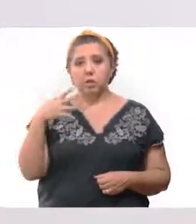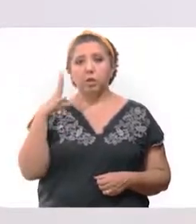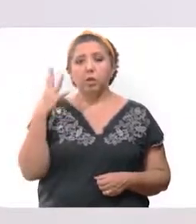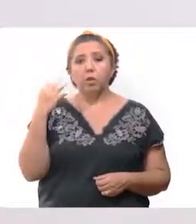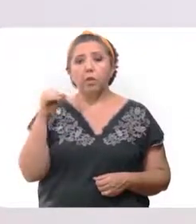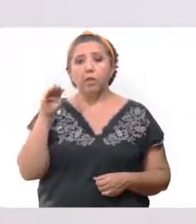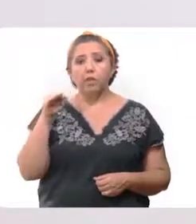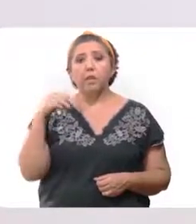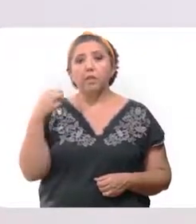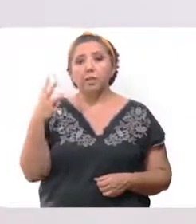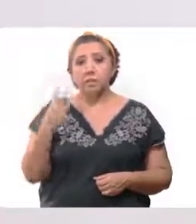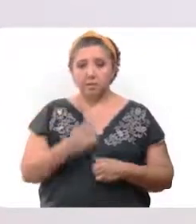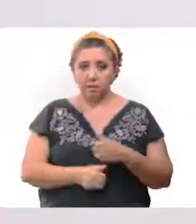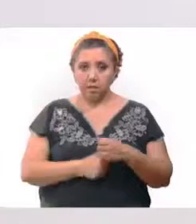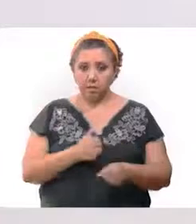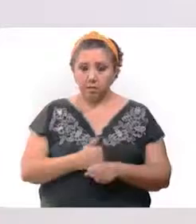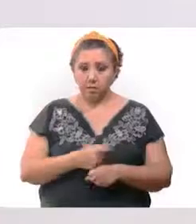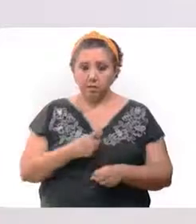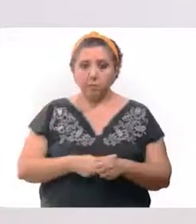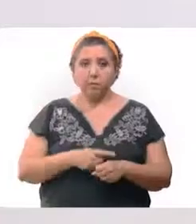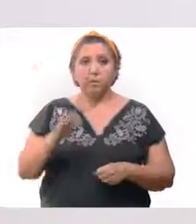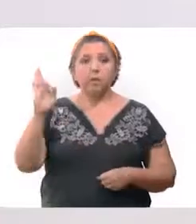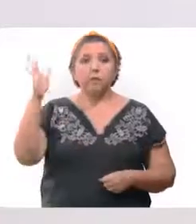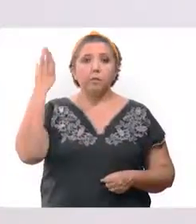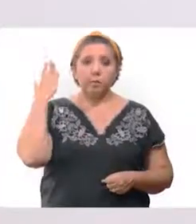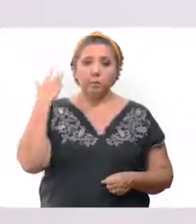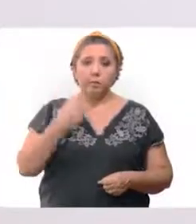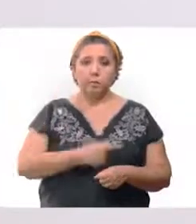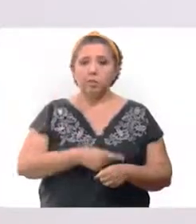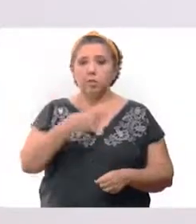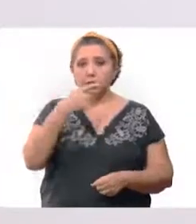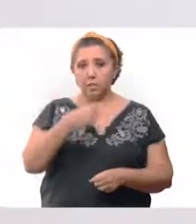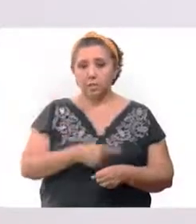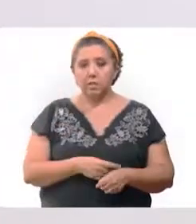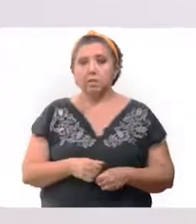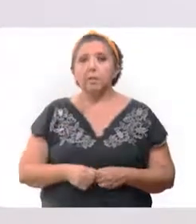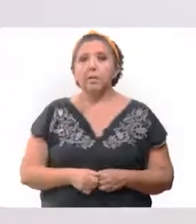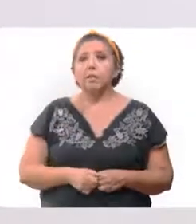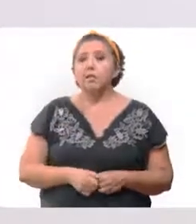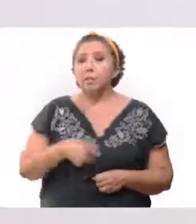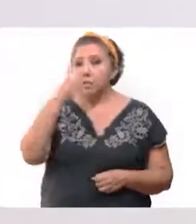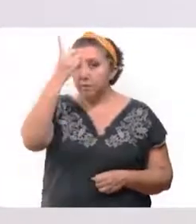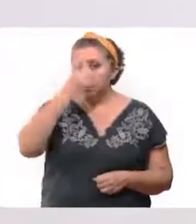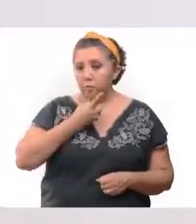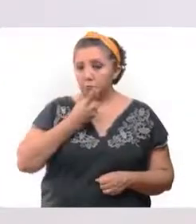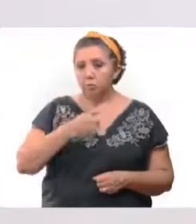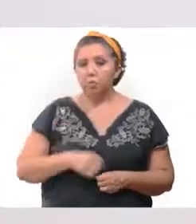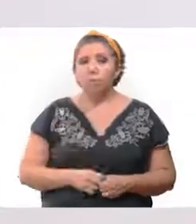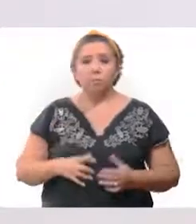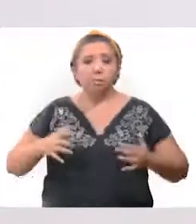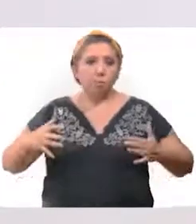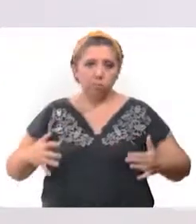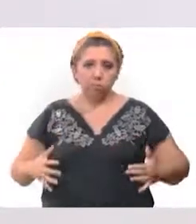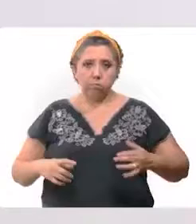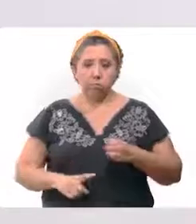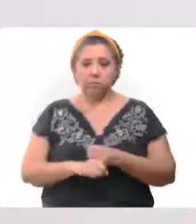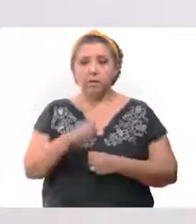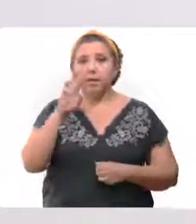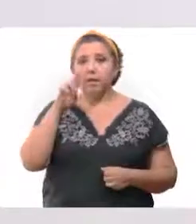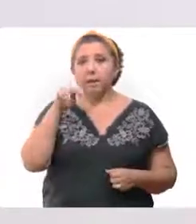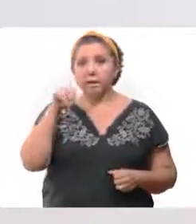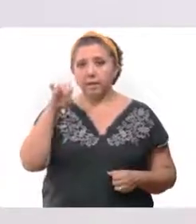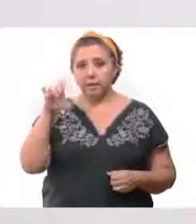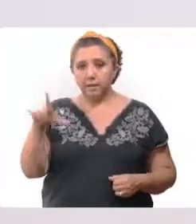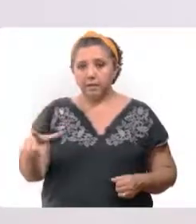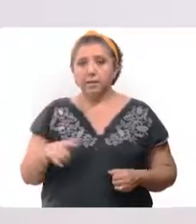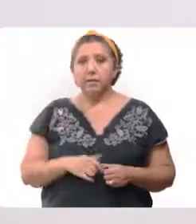a 93 años. Sus principales enfermedades fueron hipertensión arterial sistémica, diabetes mellitus, obesidad, insuficiencia